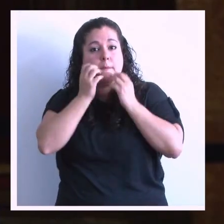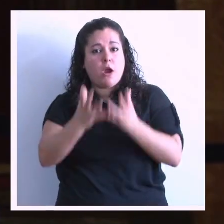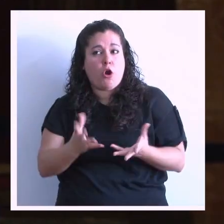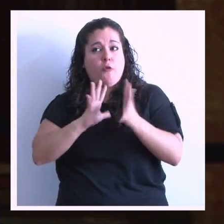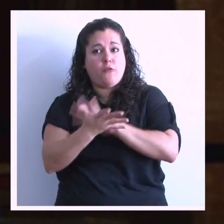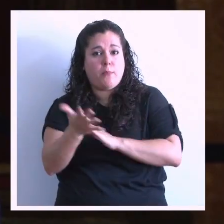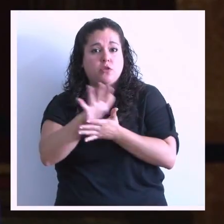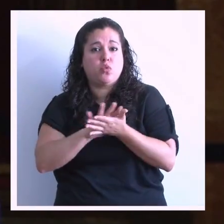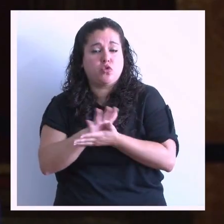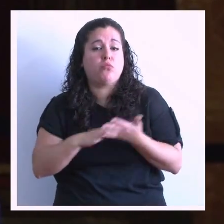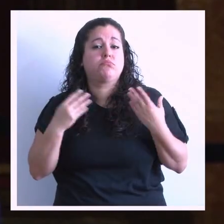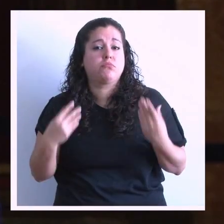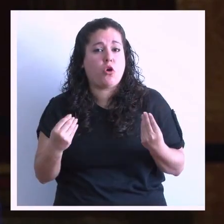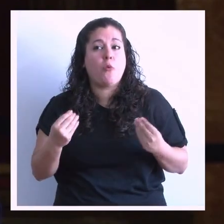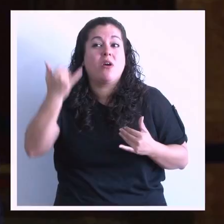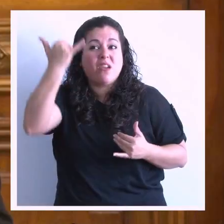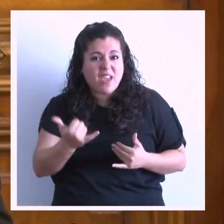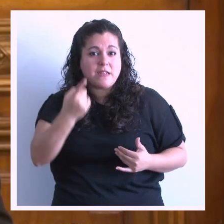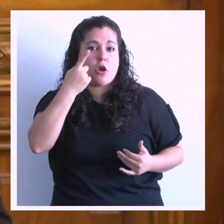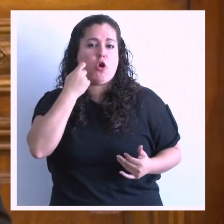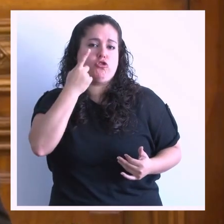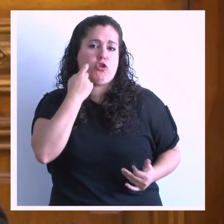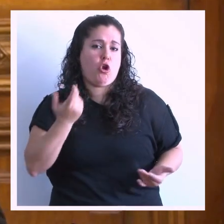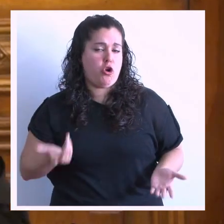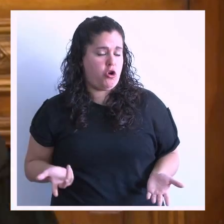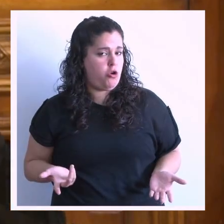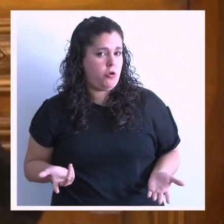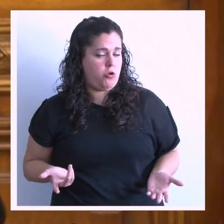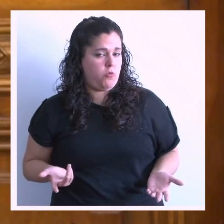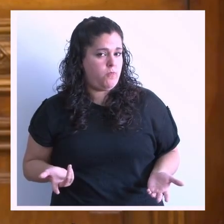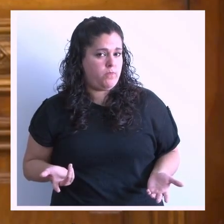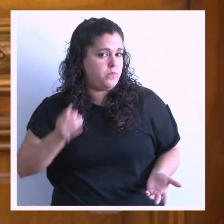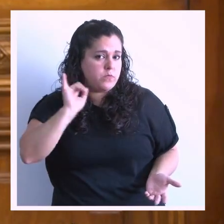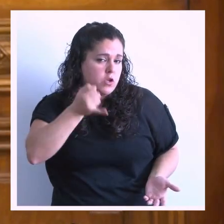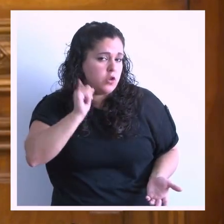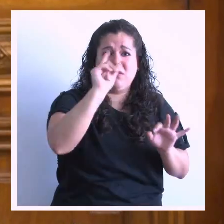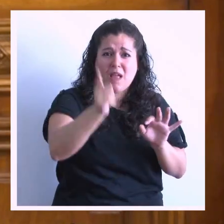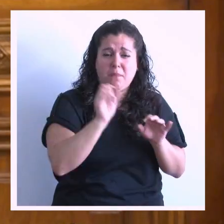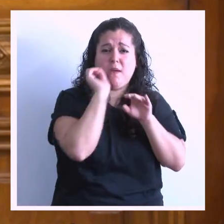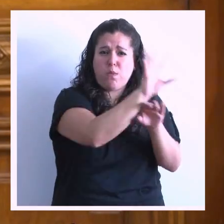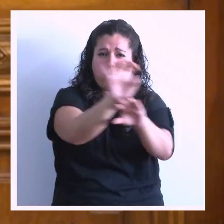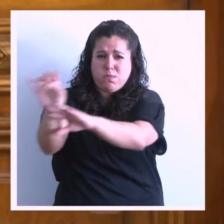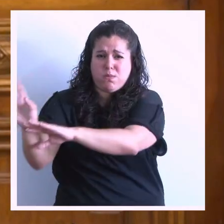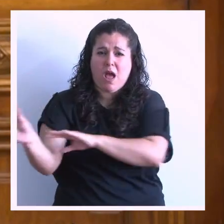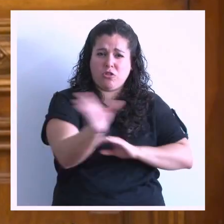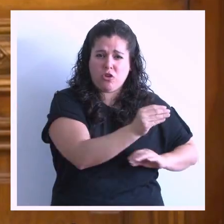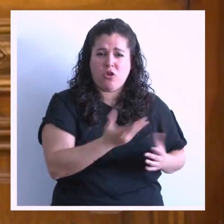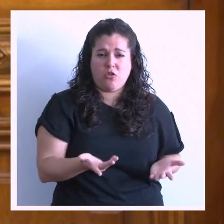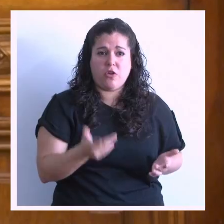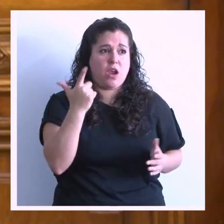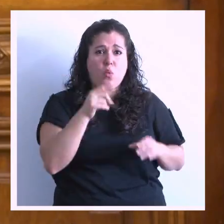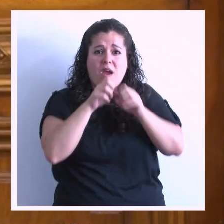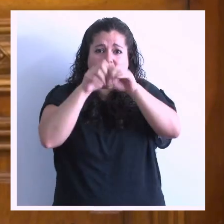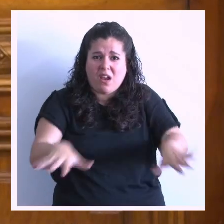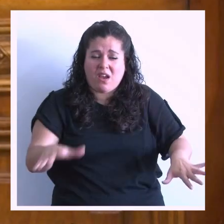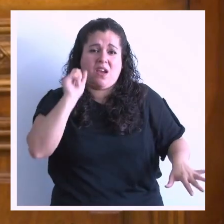4 provincias de nuestro país directamente que no tienen acceso al gas natural. Muy importante, por cierto, todo esto y ojalá que